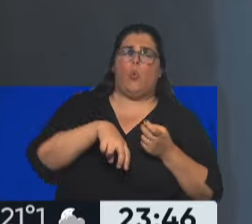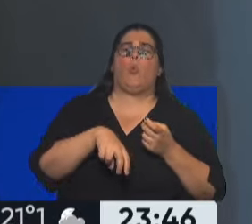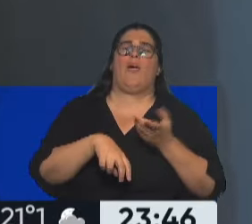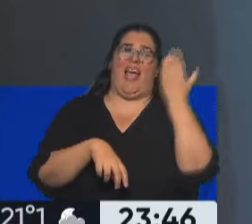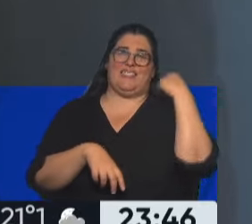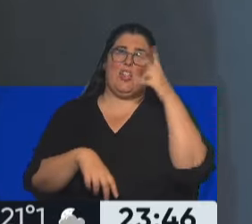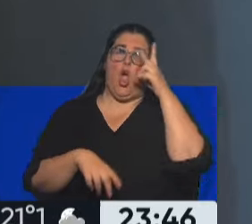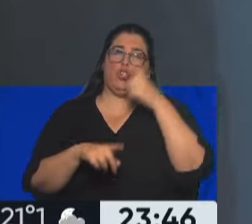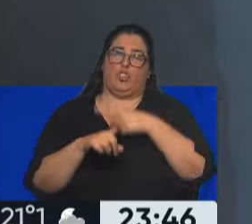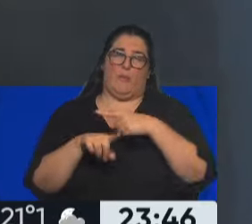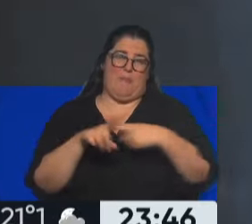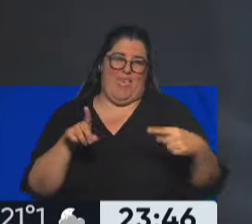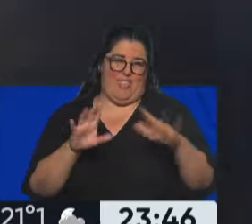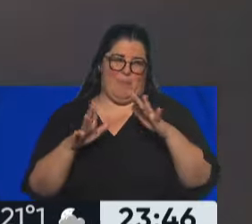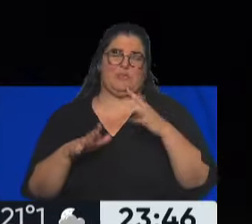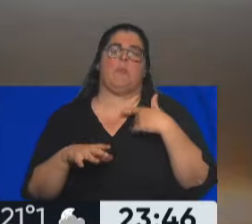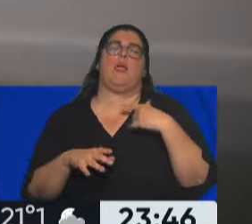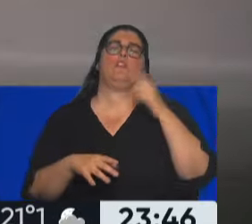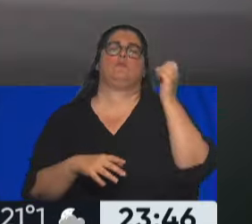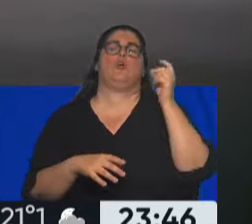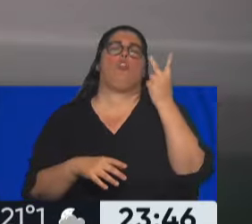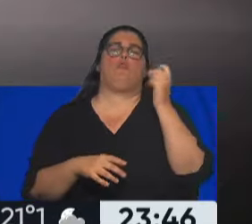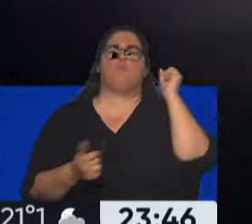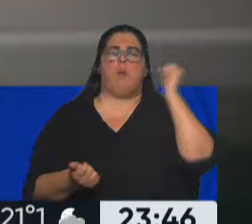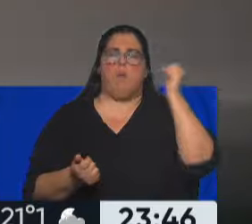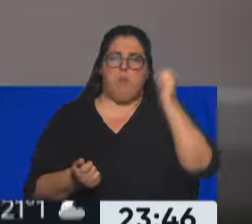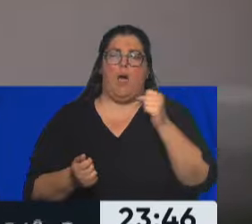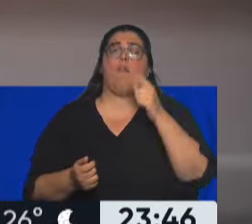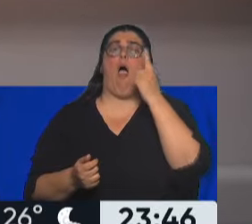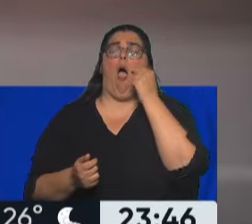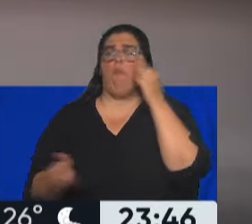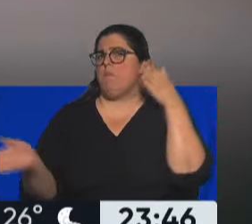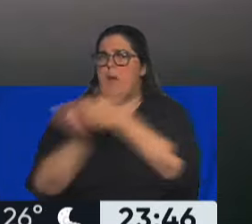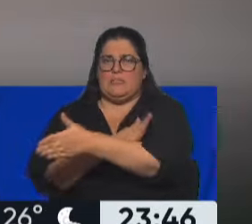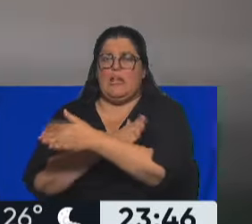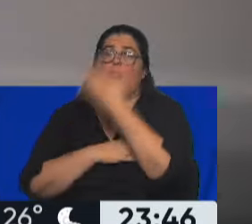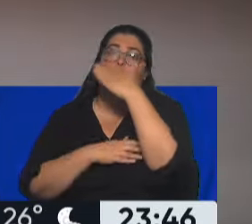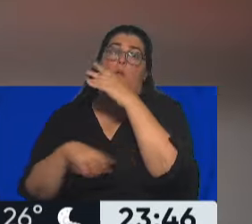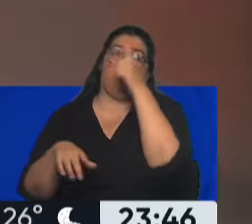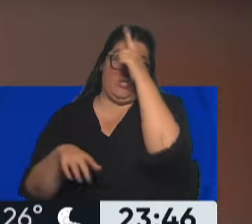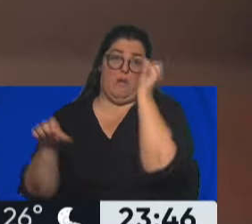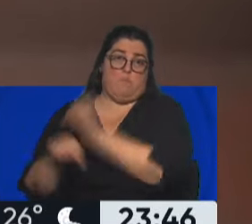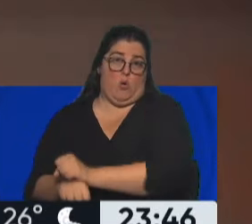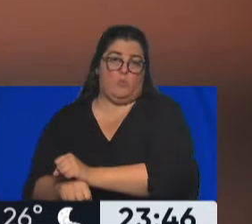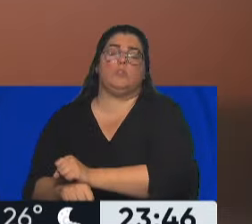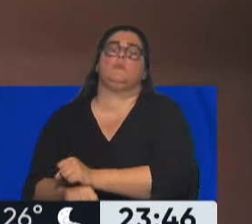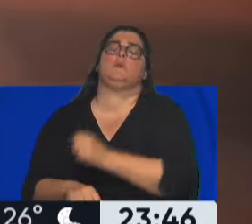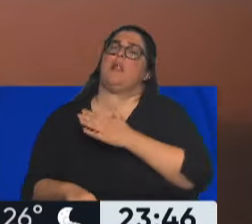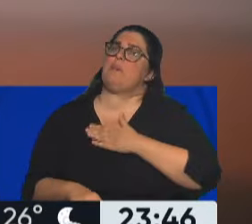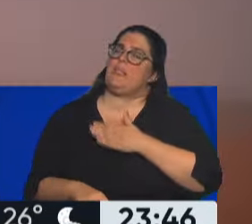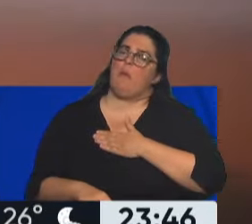ayer fue el ataque al chofer, dos puntazos de cuchillo, huyó. Fue detenido poco después y lamentablemente